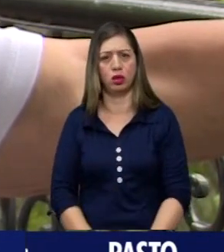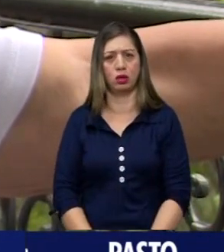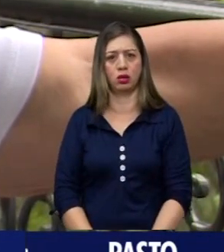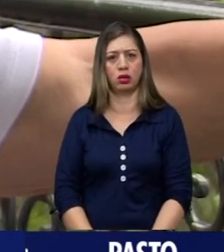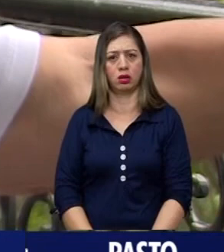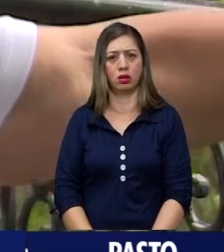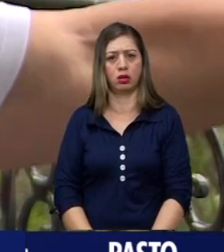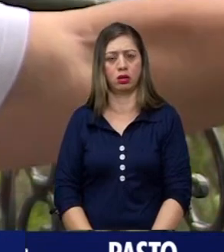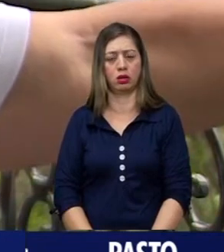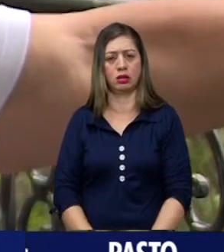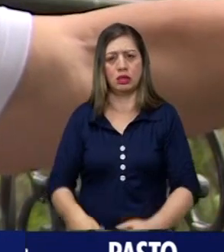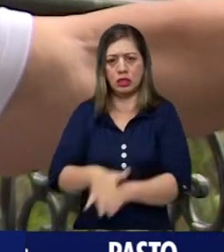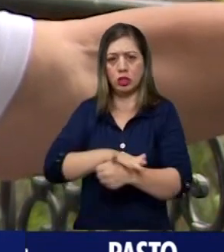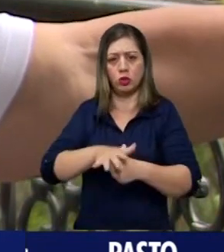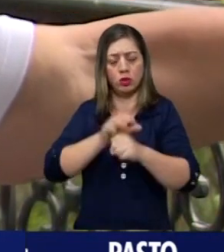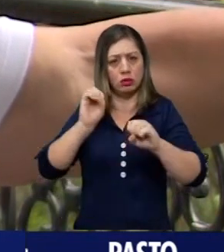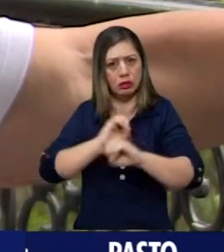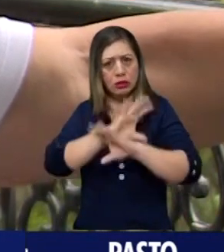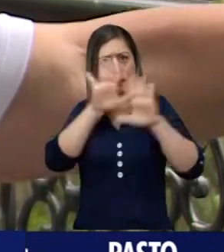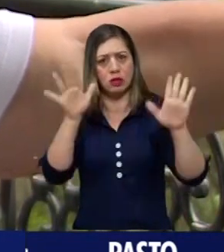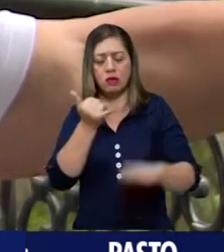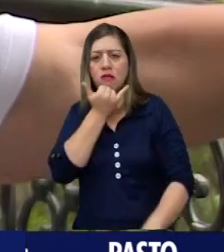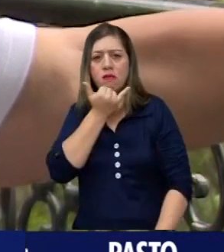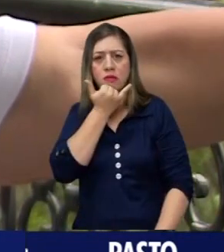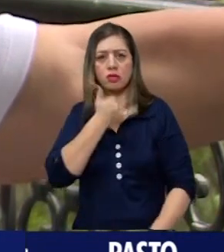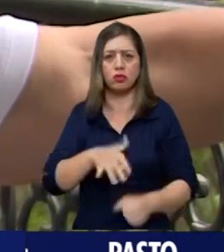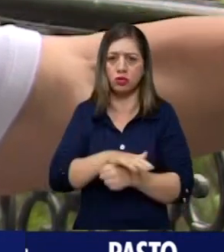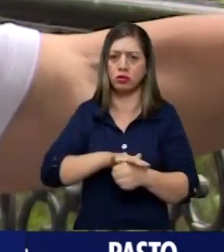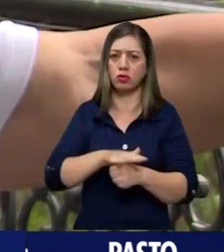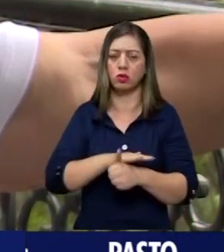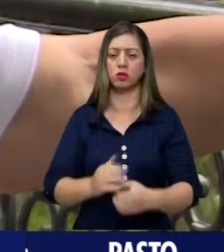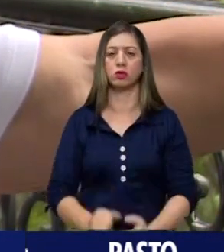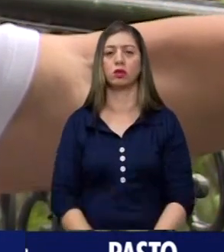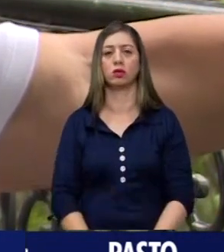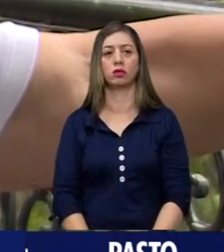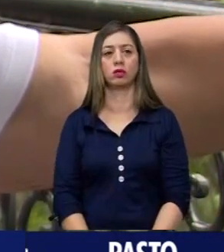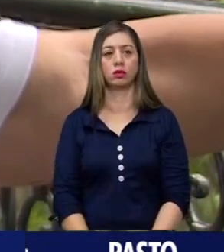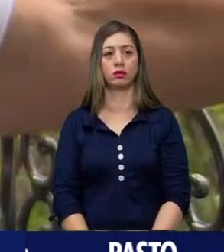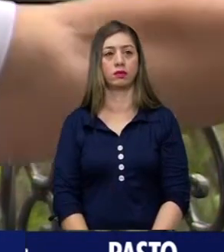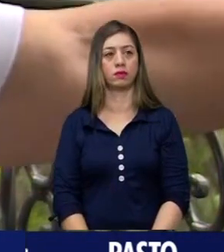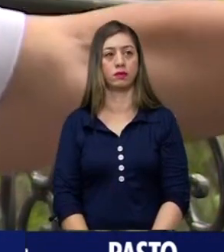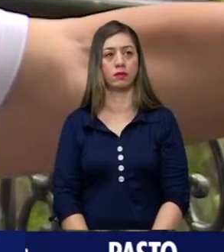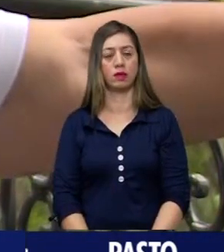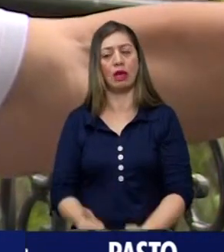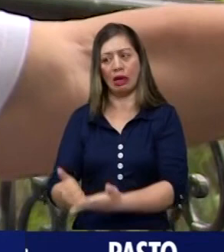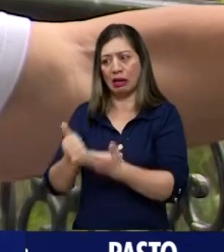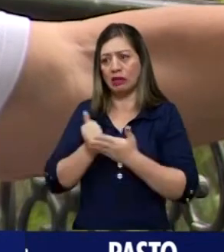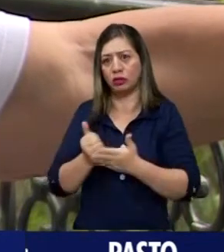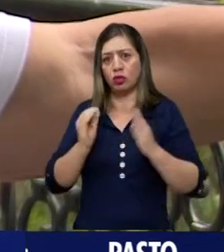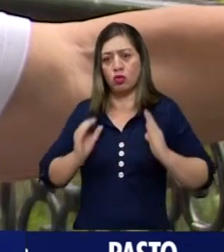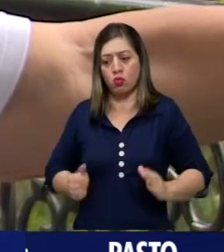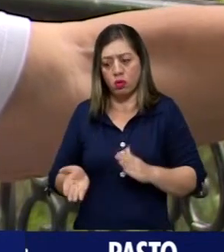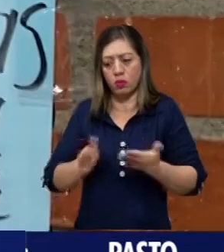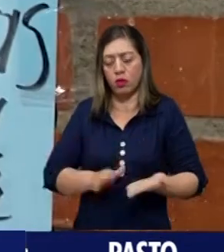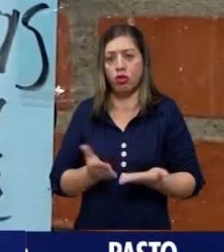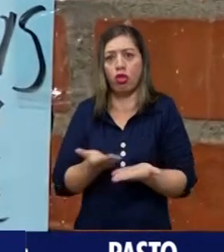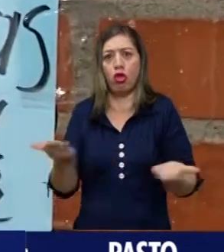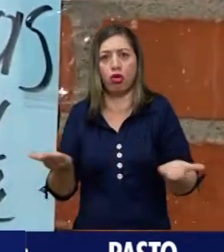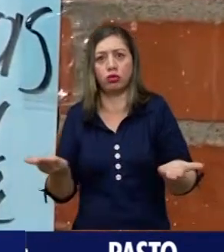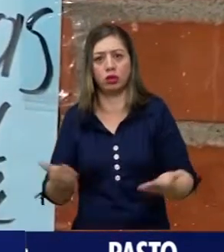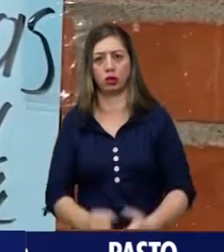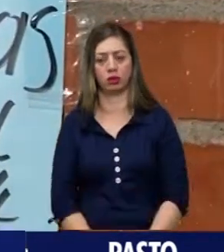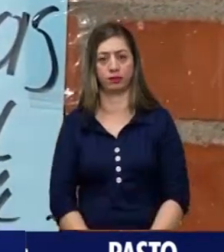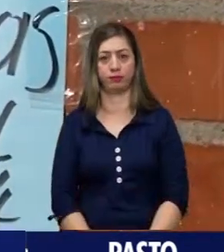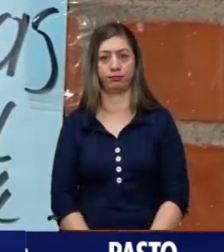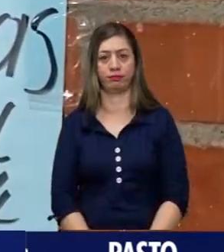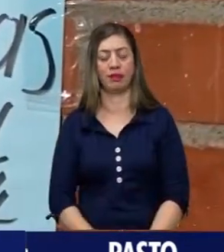el esclarecimiento de la situación y que nos ayuden a encontrar a nuestros familiares.